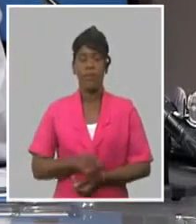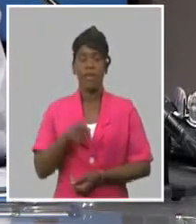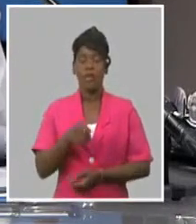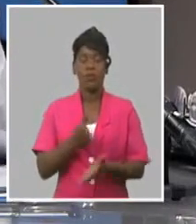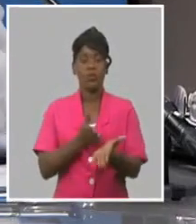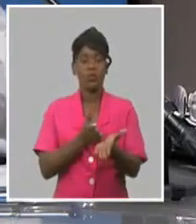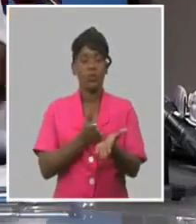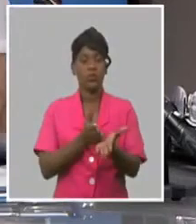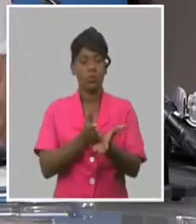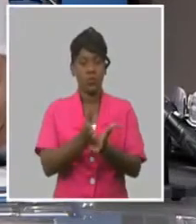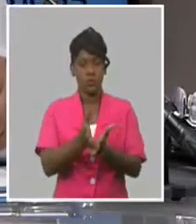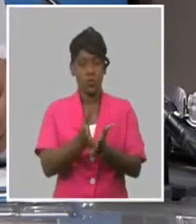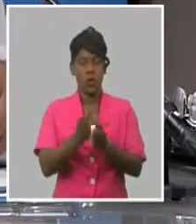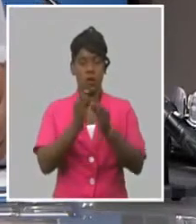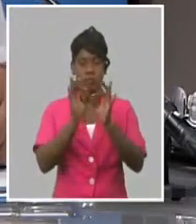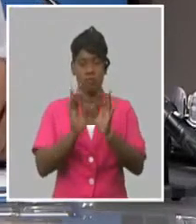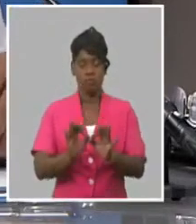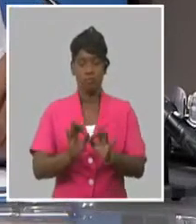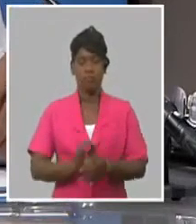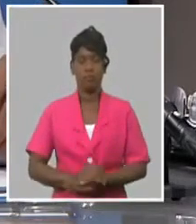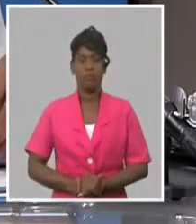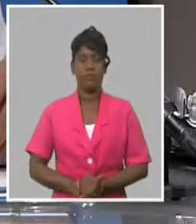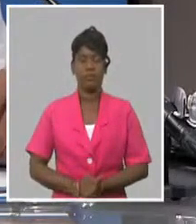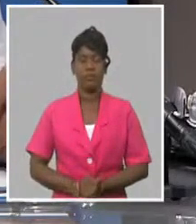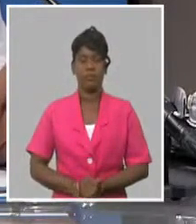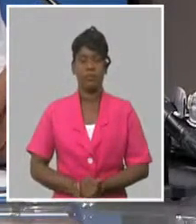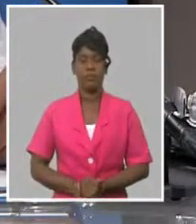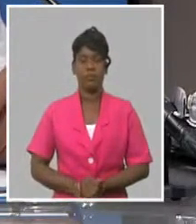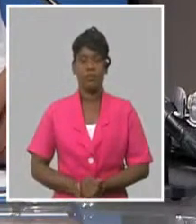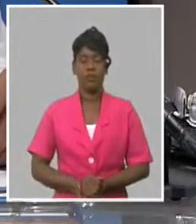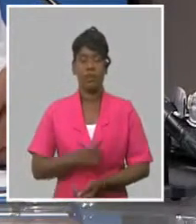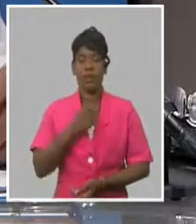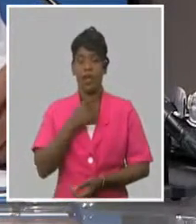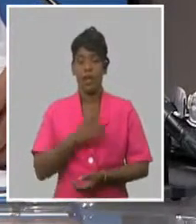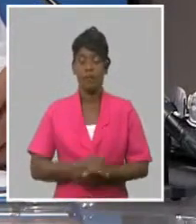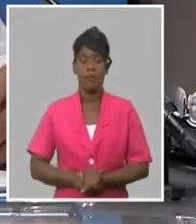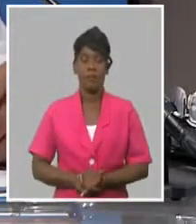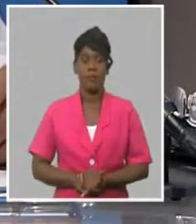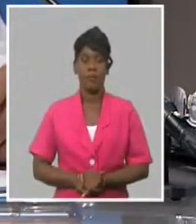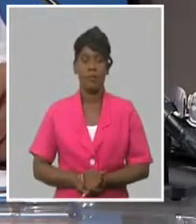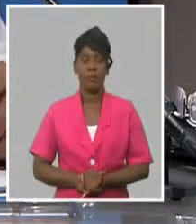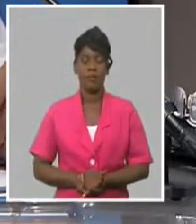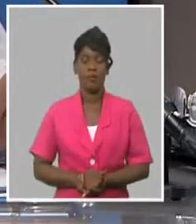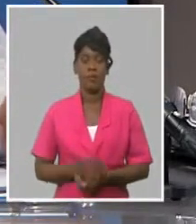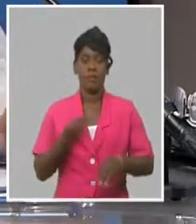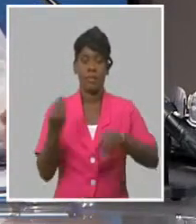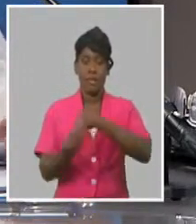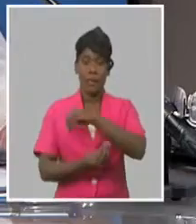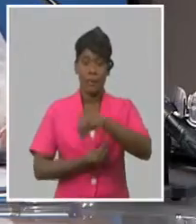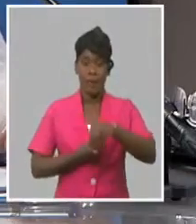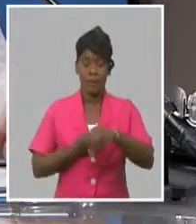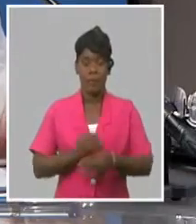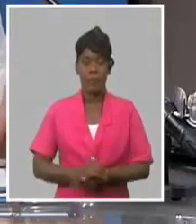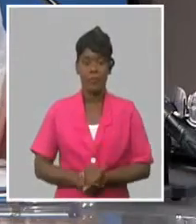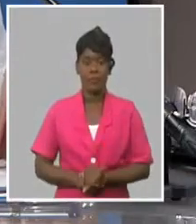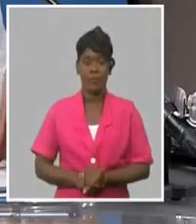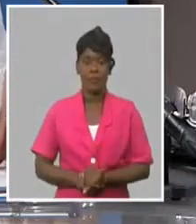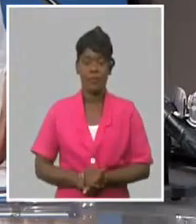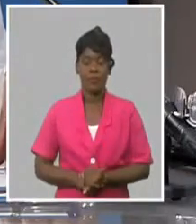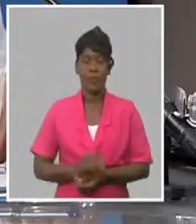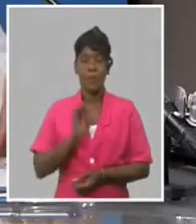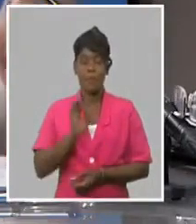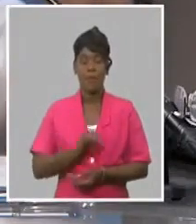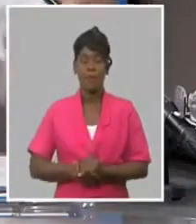a mantener centralizados. Si miramos para el ejemplo de la leche,